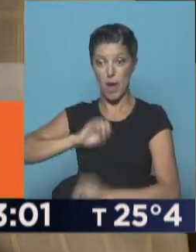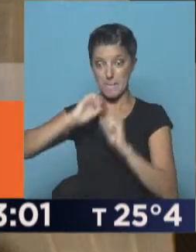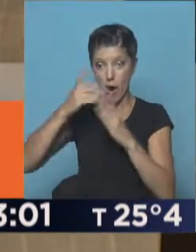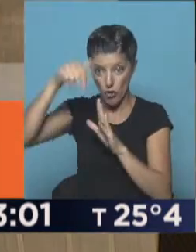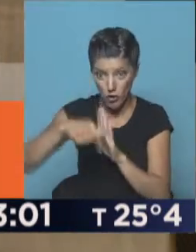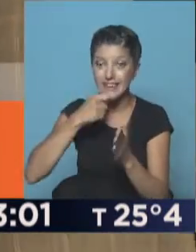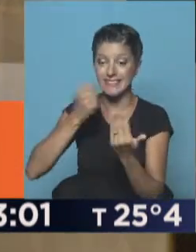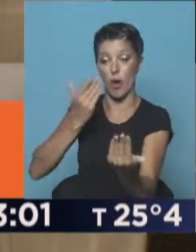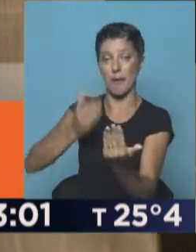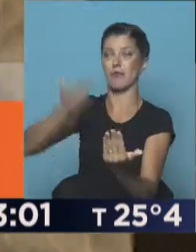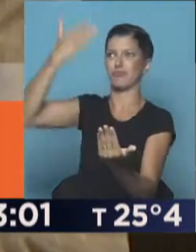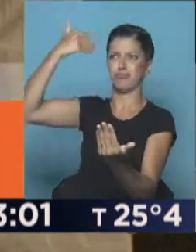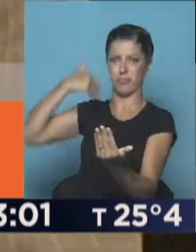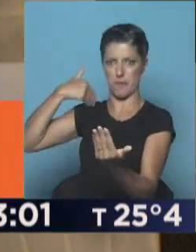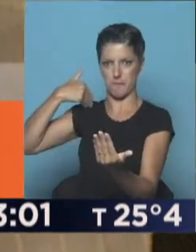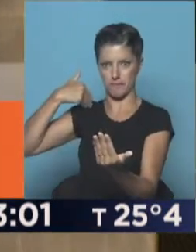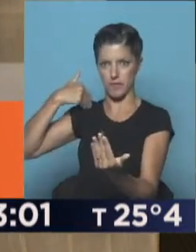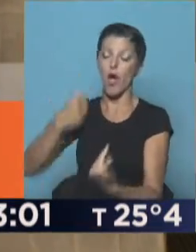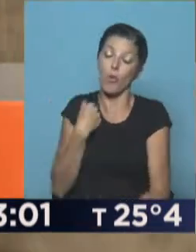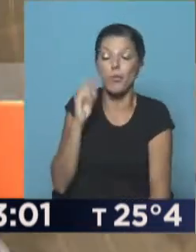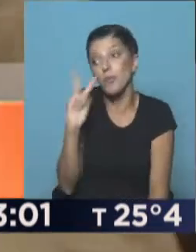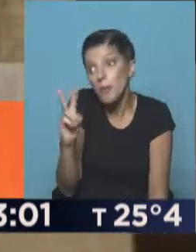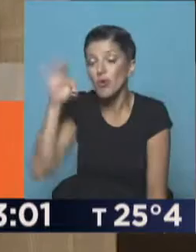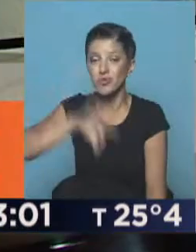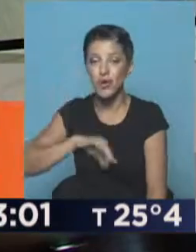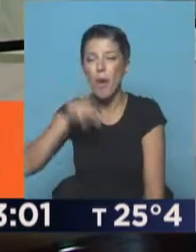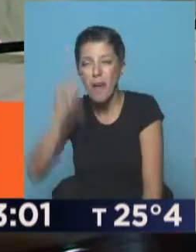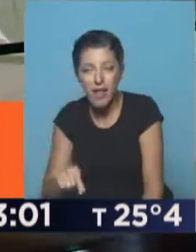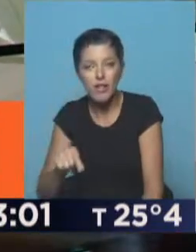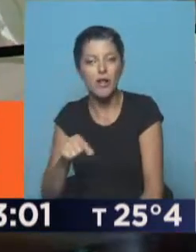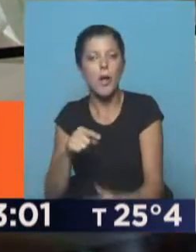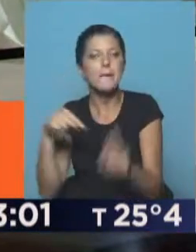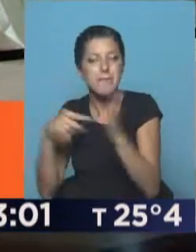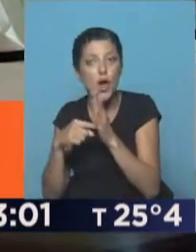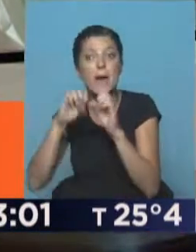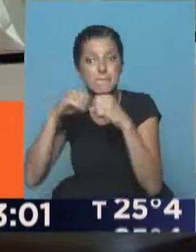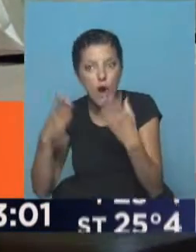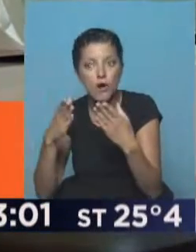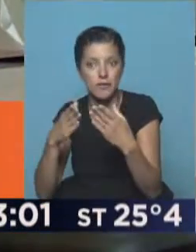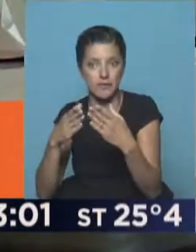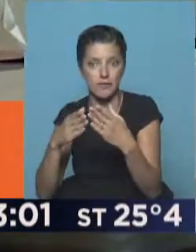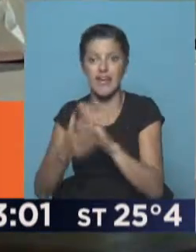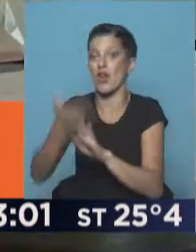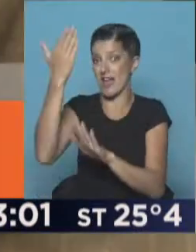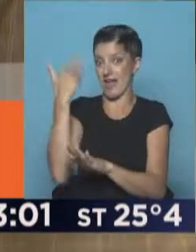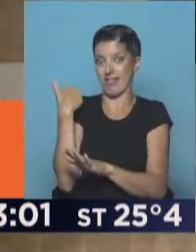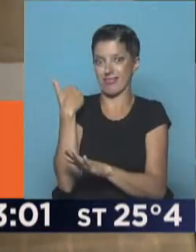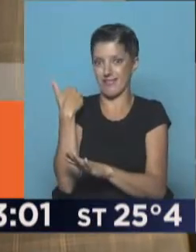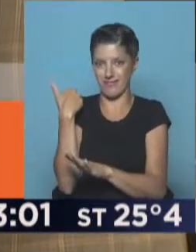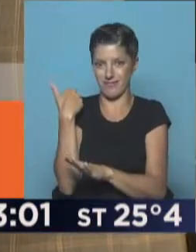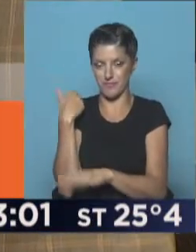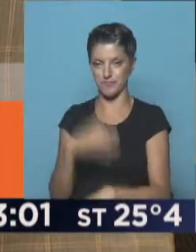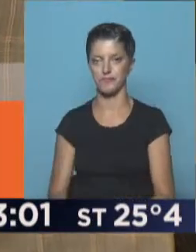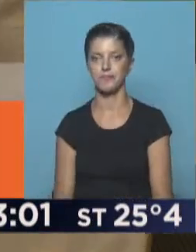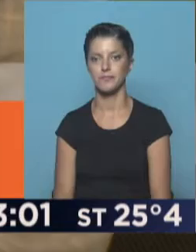cuando esos sueldos, nosotros los miramos y en valor absoluto son bajos, son muchísimo mejores que la mejor opción alternativa que tenían esos trabajadores. Pero el